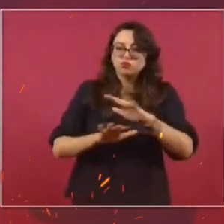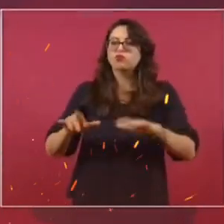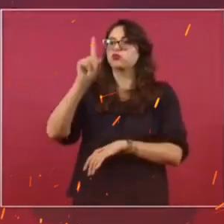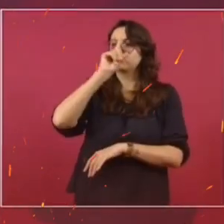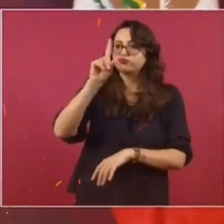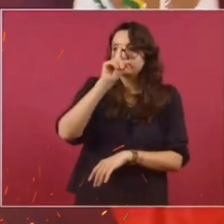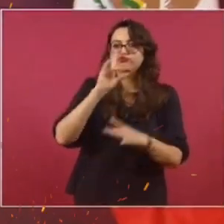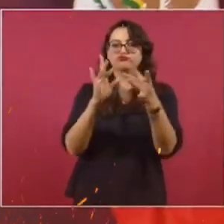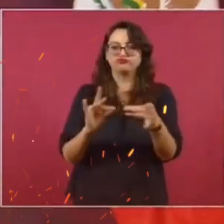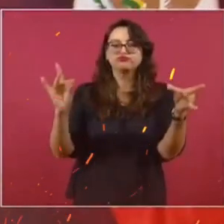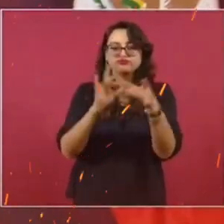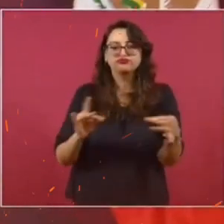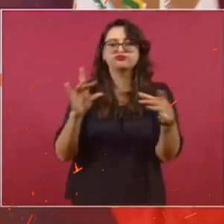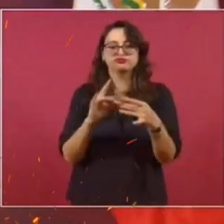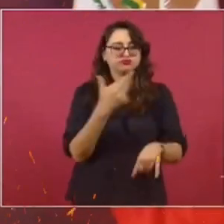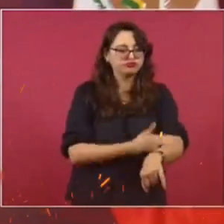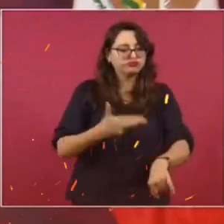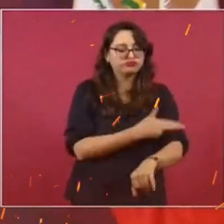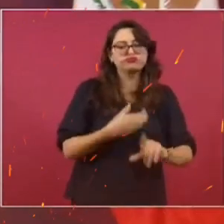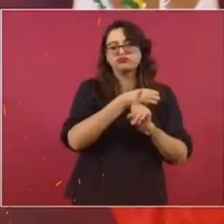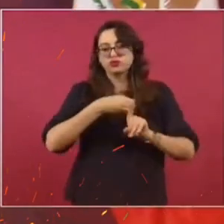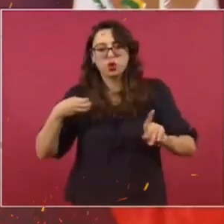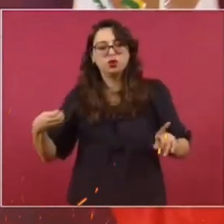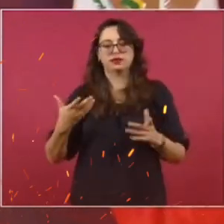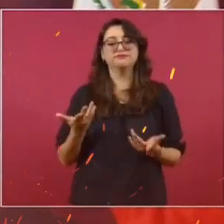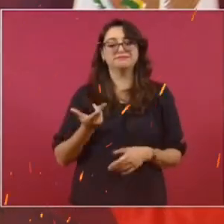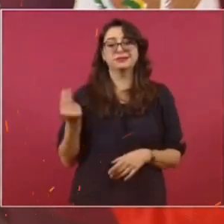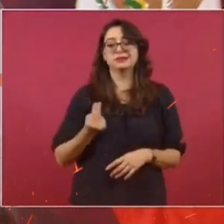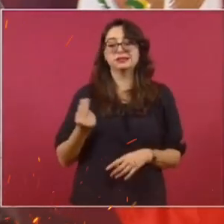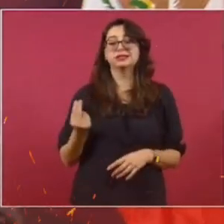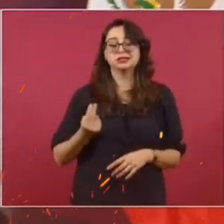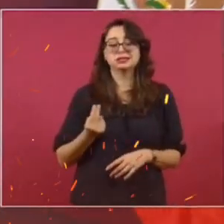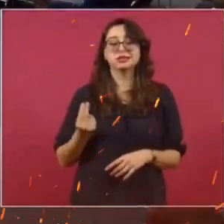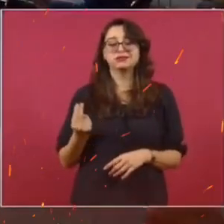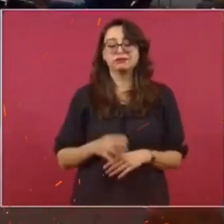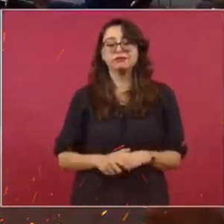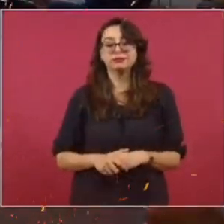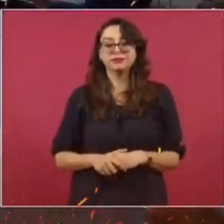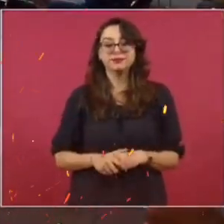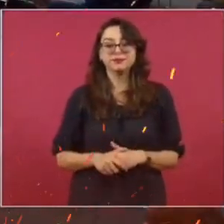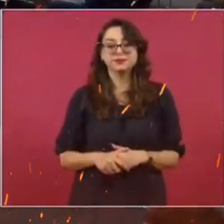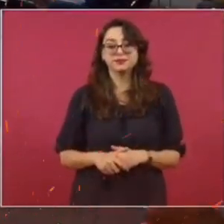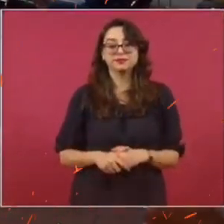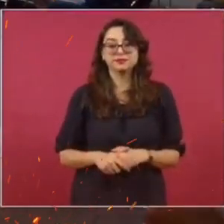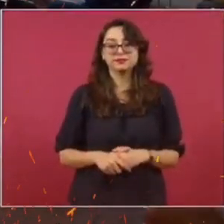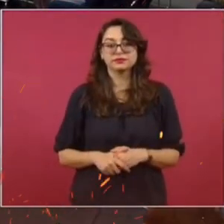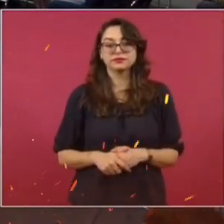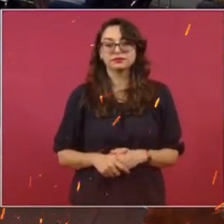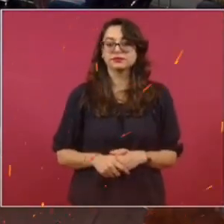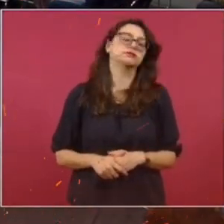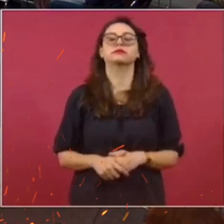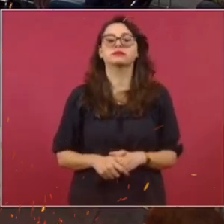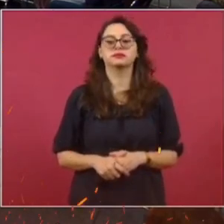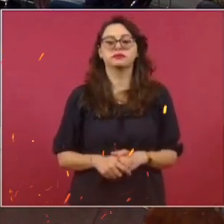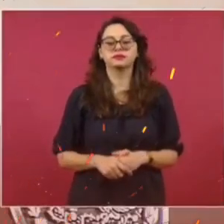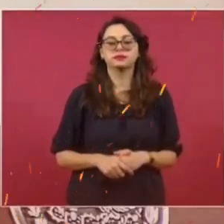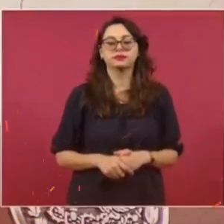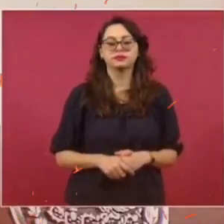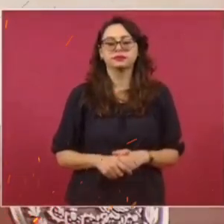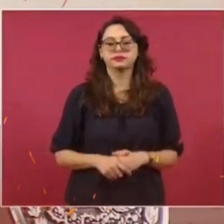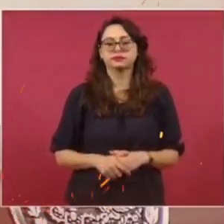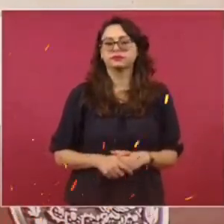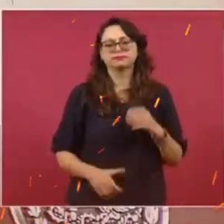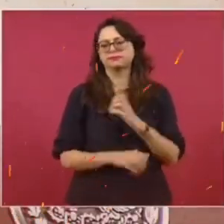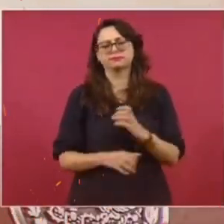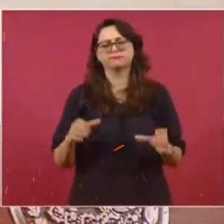orientar, concientizar, organizar. Y si se necesitan o se requieren de